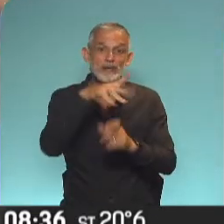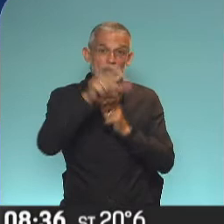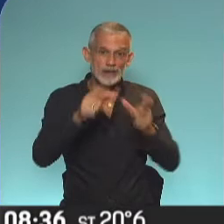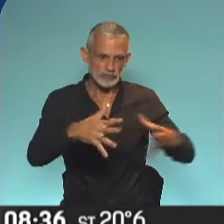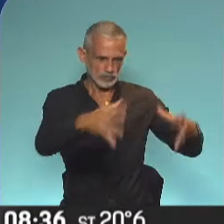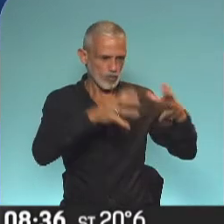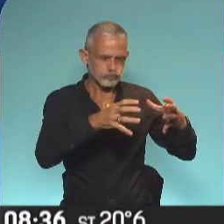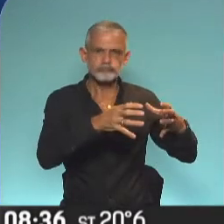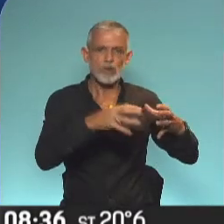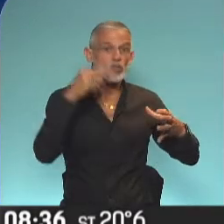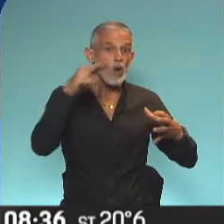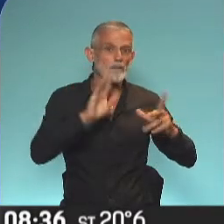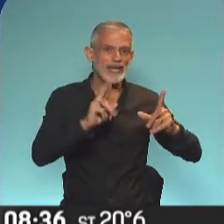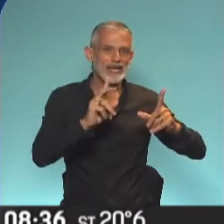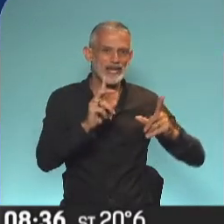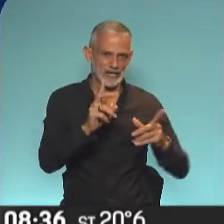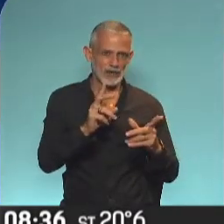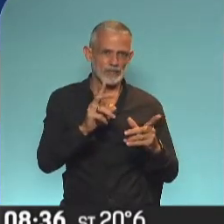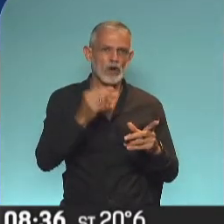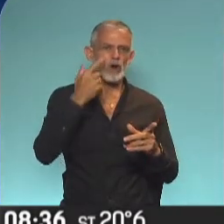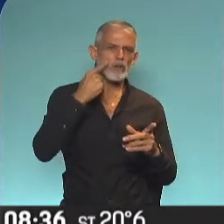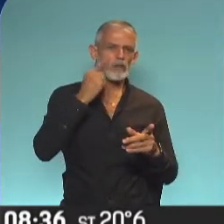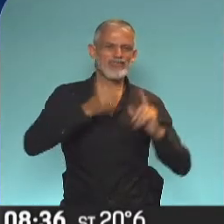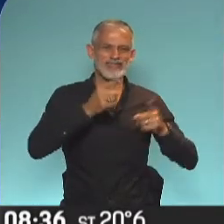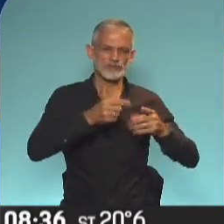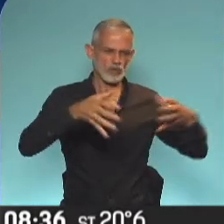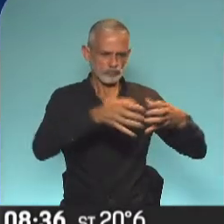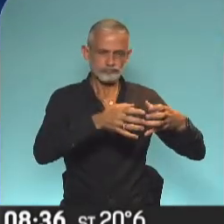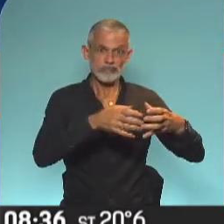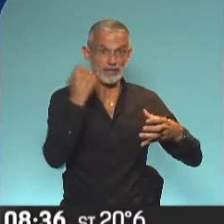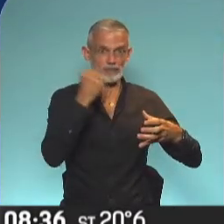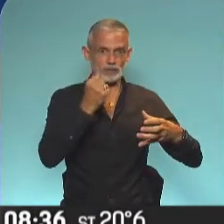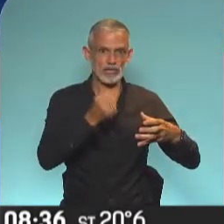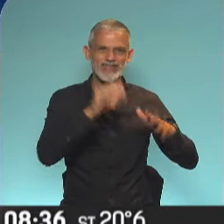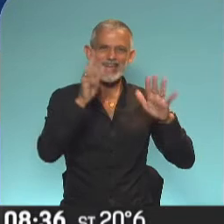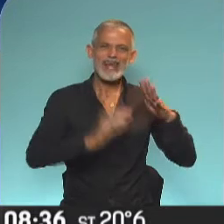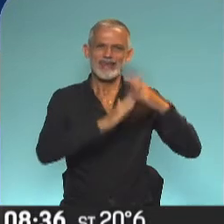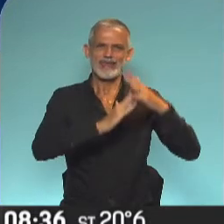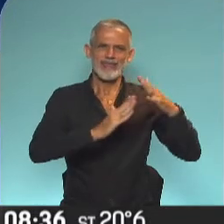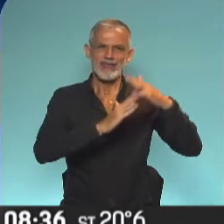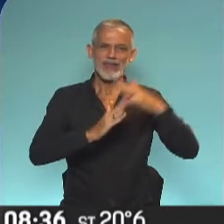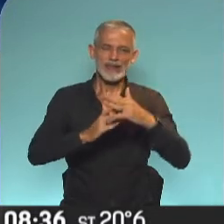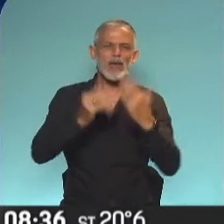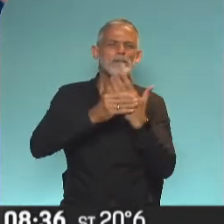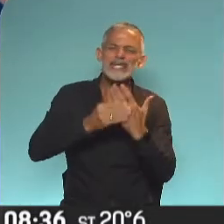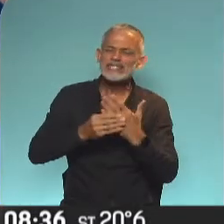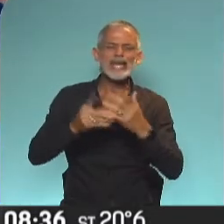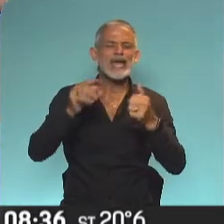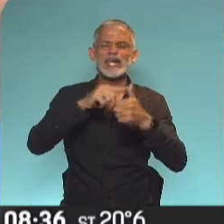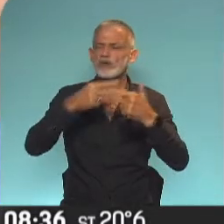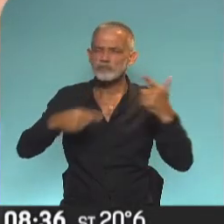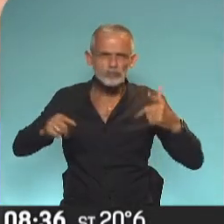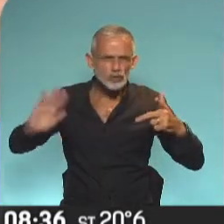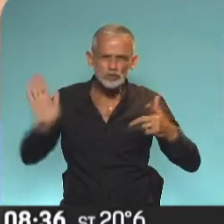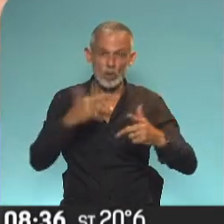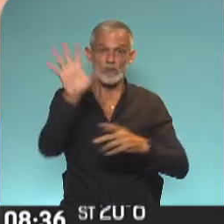funcionarios. Decidimos que empezar por decisoras y decisores políticos porque dijimos esto es clave. De todo el Estado, todos los ministerios, organismos de